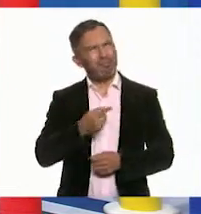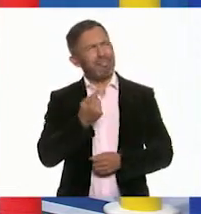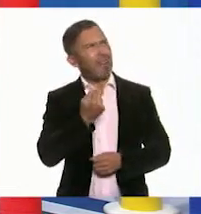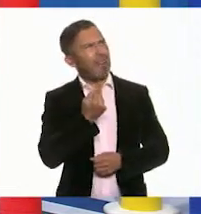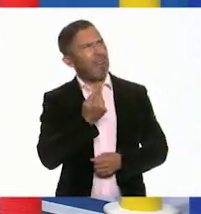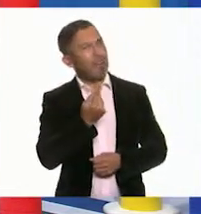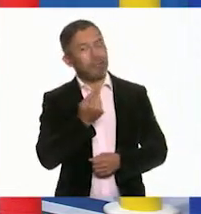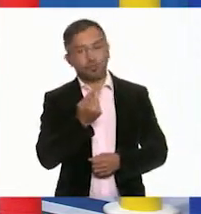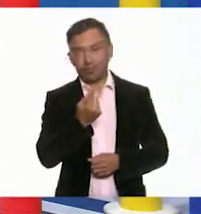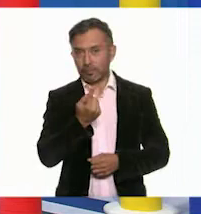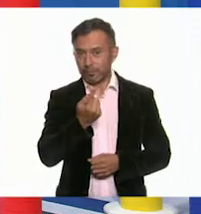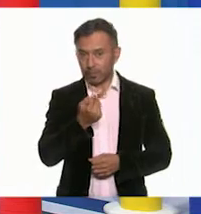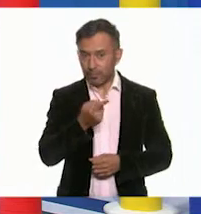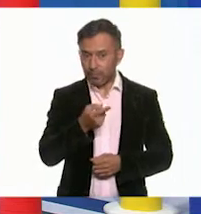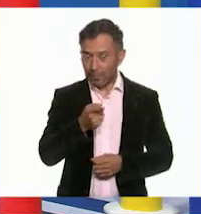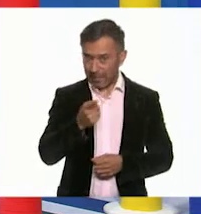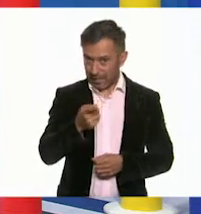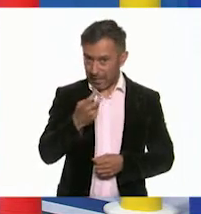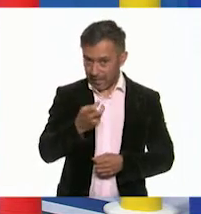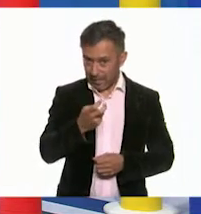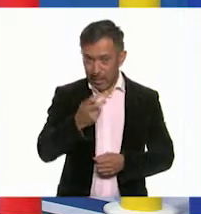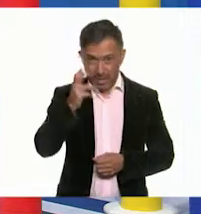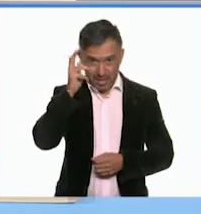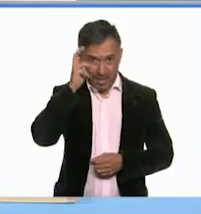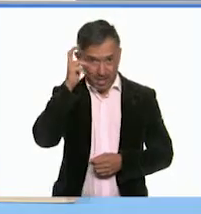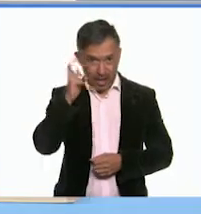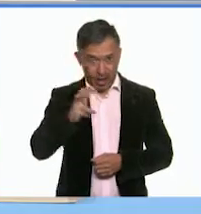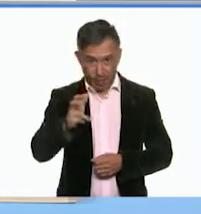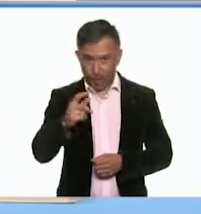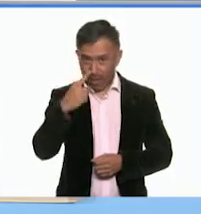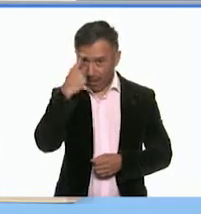que no hay seguridad de que esa sea la imagen de Miguel Hidalgo.